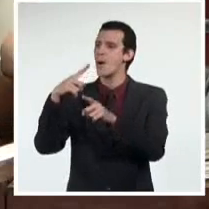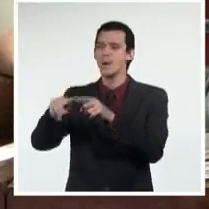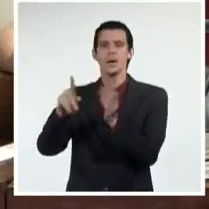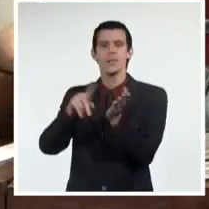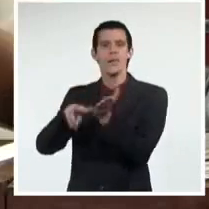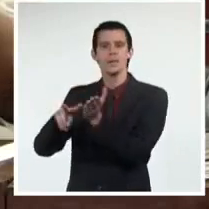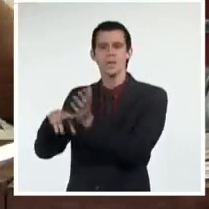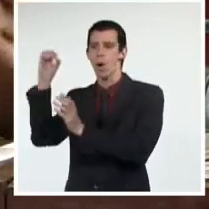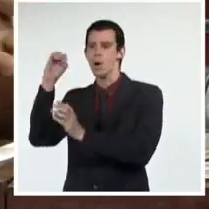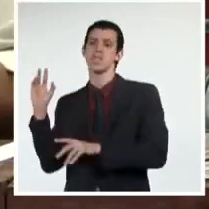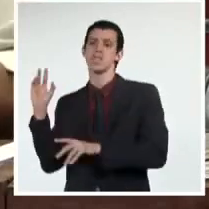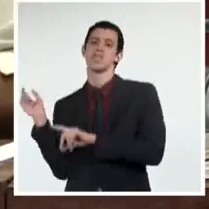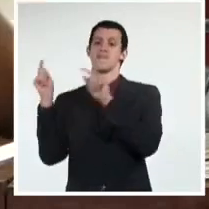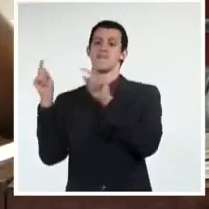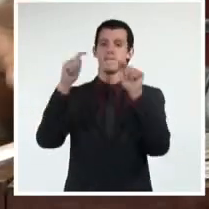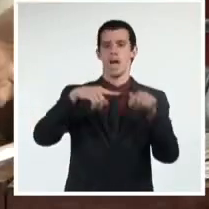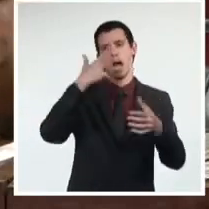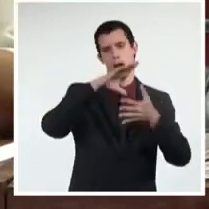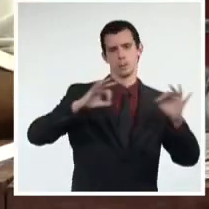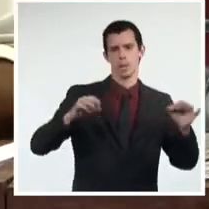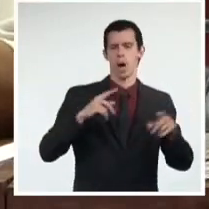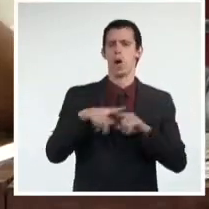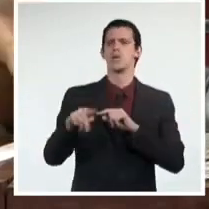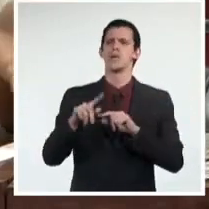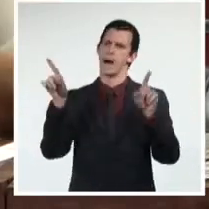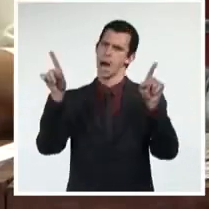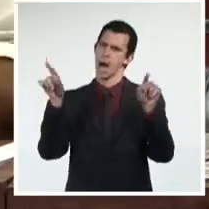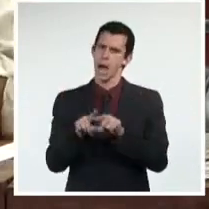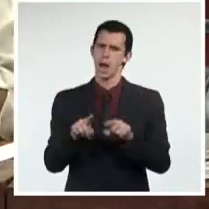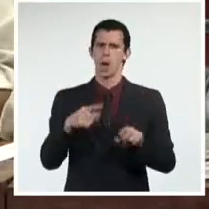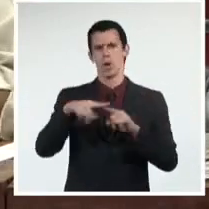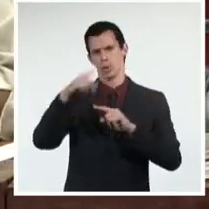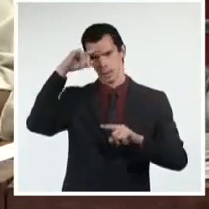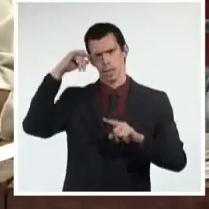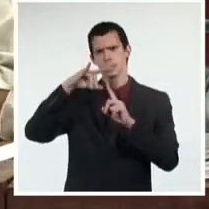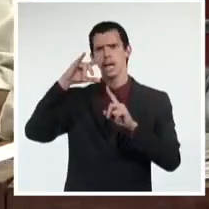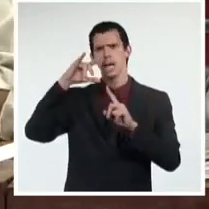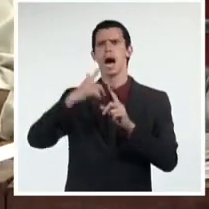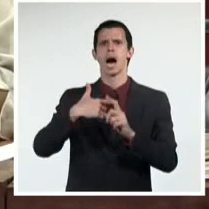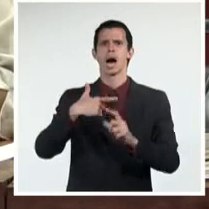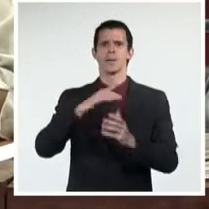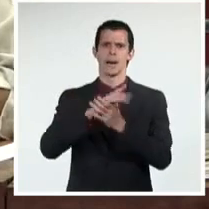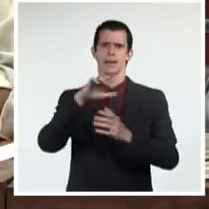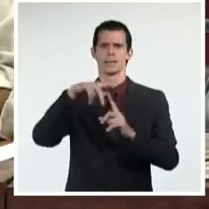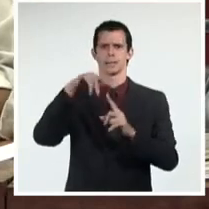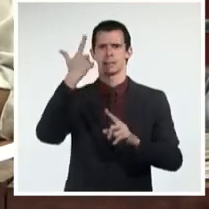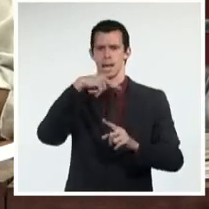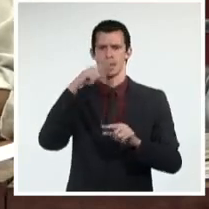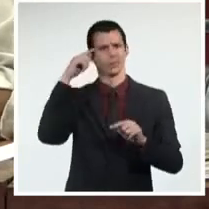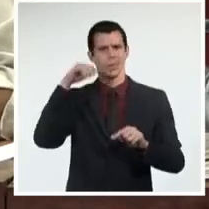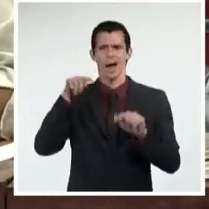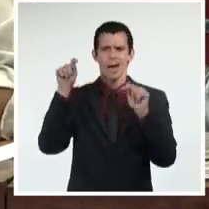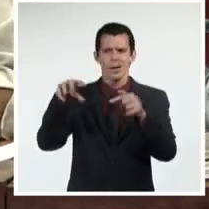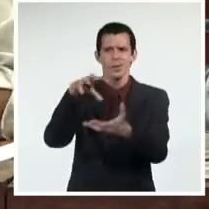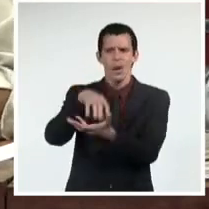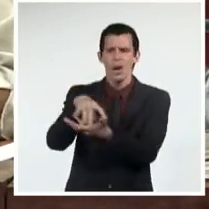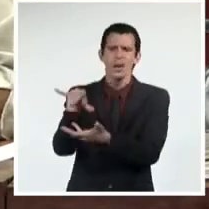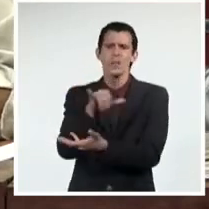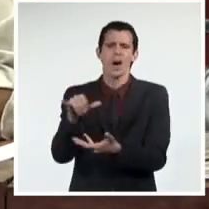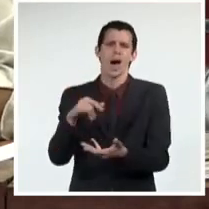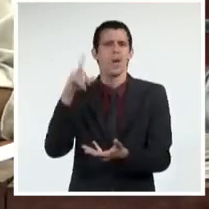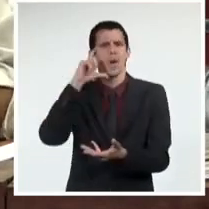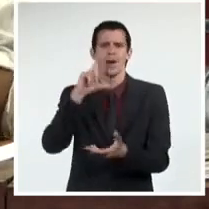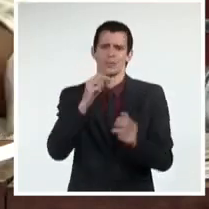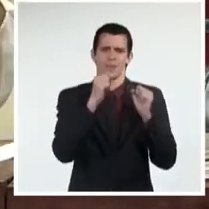o dígase los polos turísticos como Varadero, como Santa Marta, los lugares donde se ha trabajado. Por eso creo que es muy